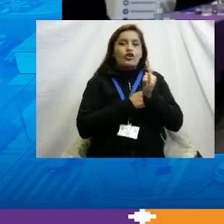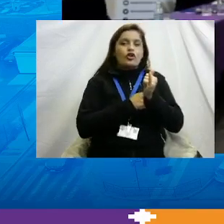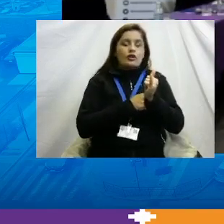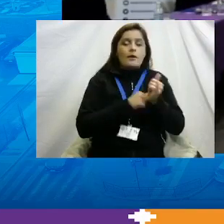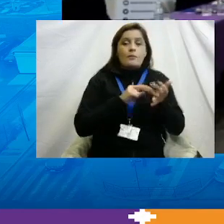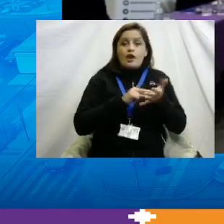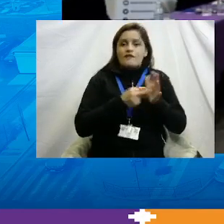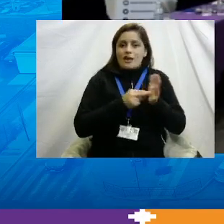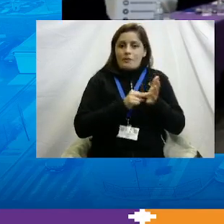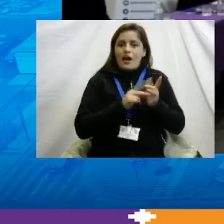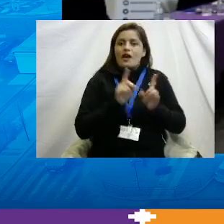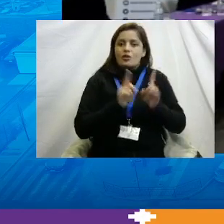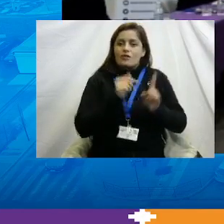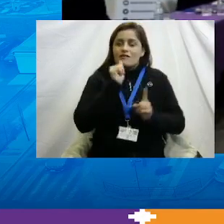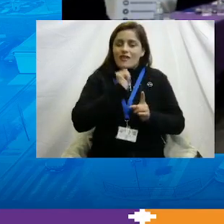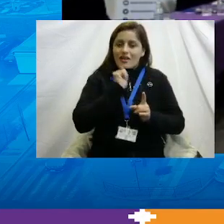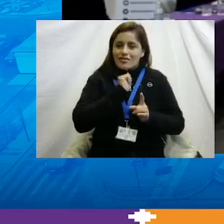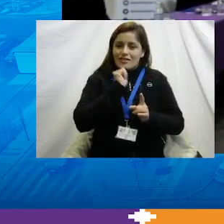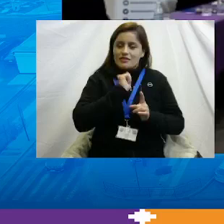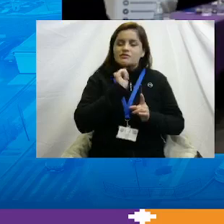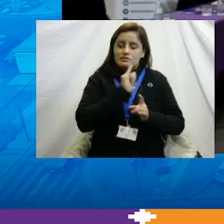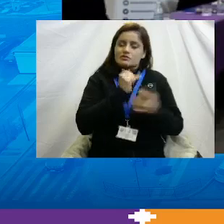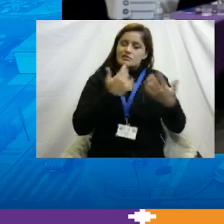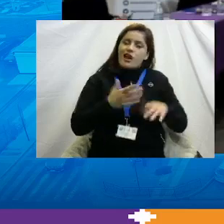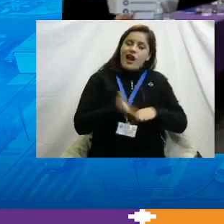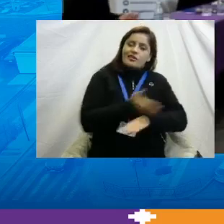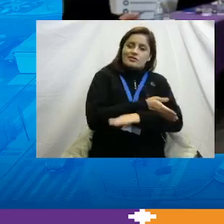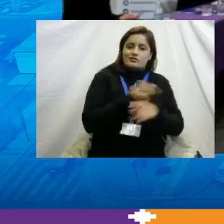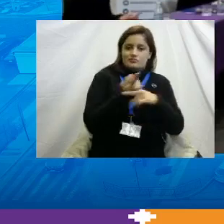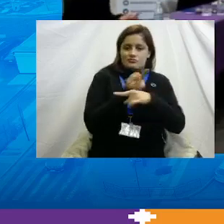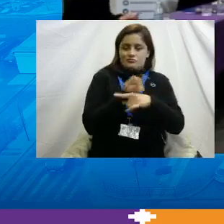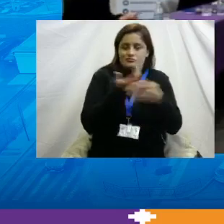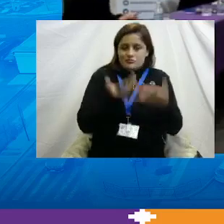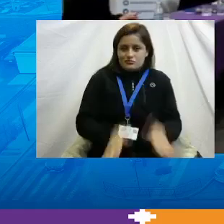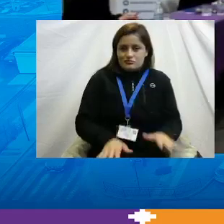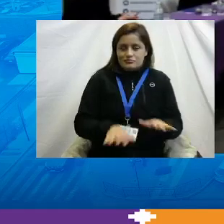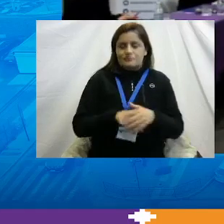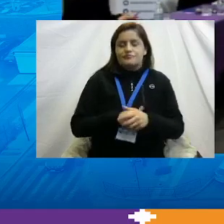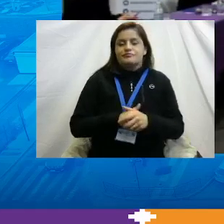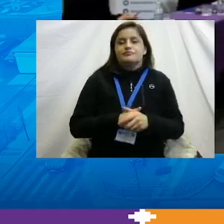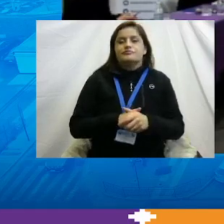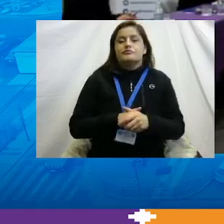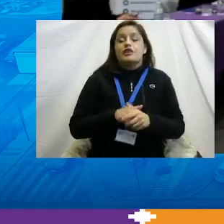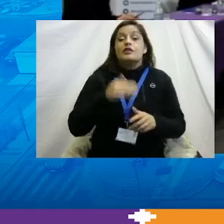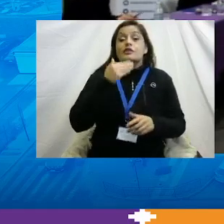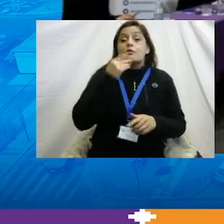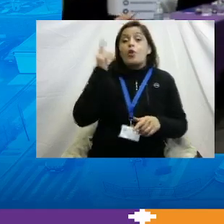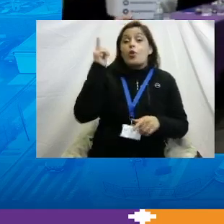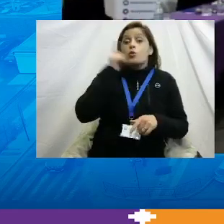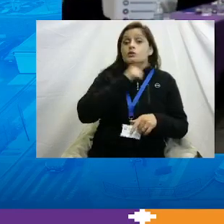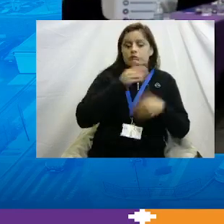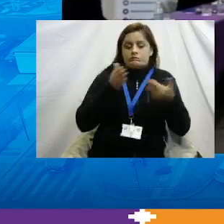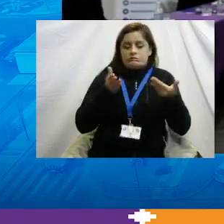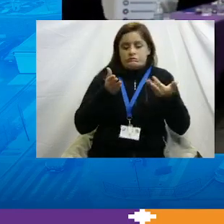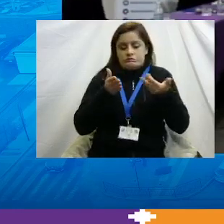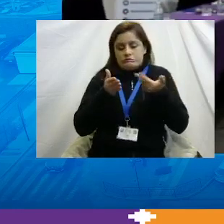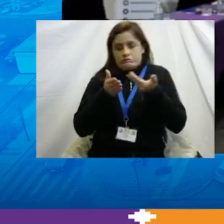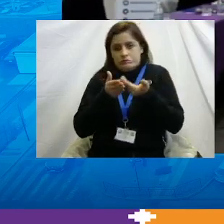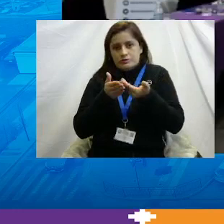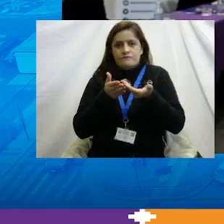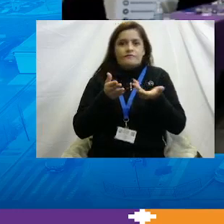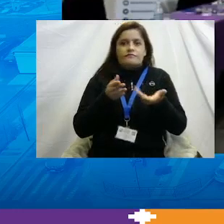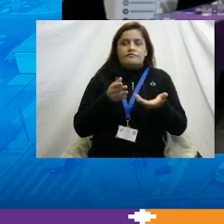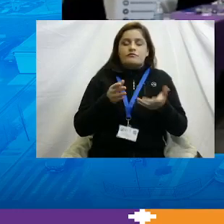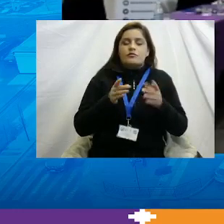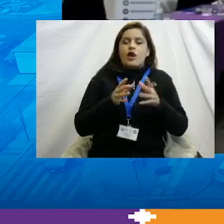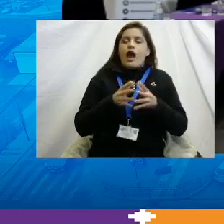complicadas en cuanto a la renovación y que se tuvieron que aprobar también en el último momento, venciendo el plazo, que